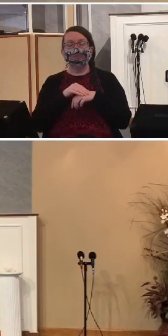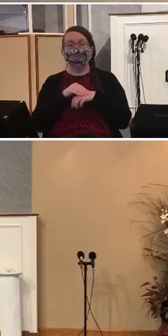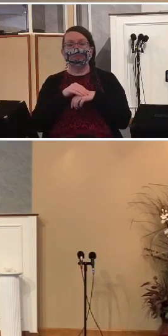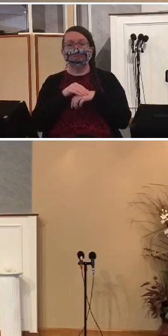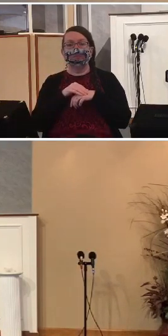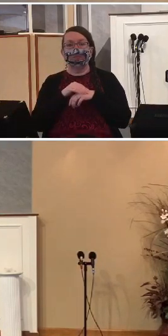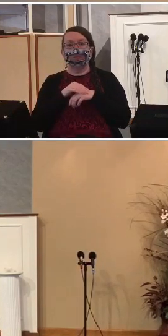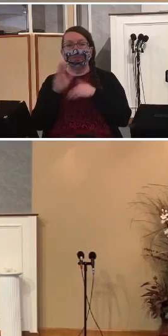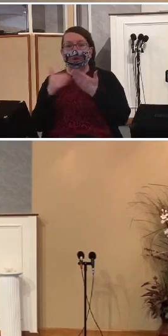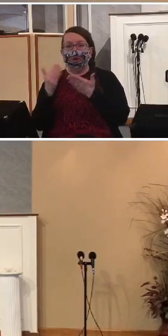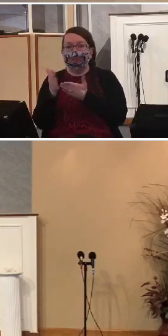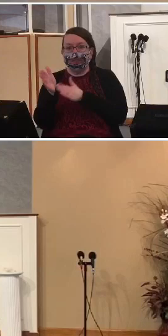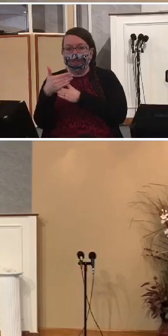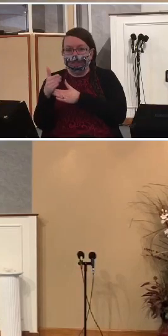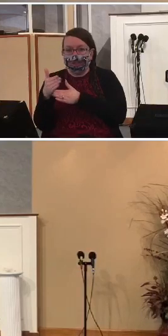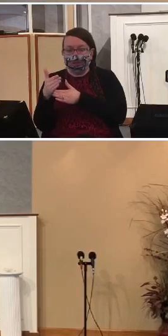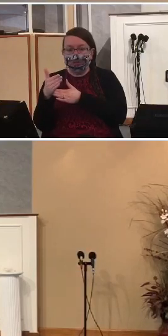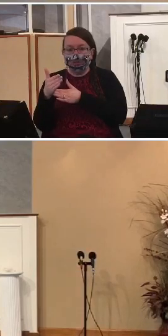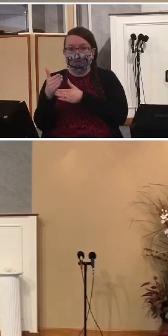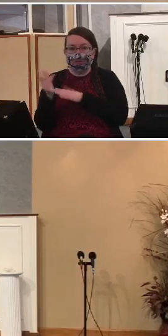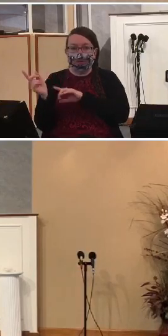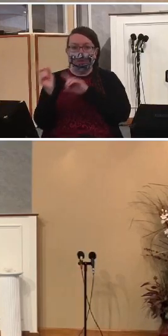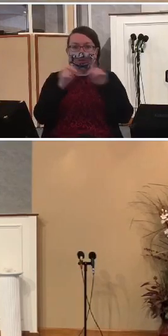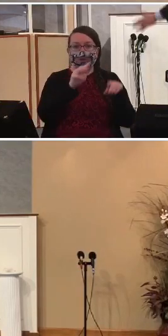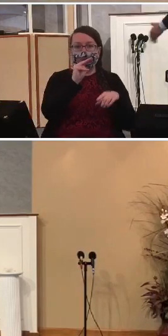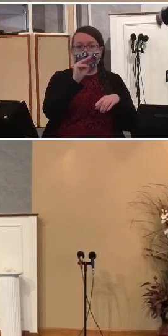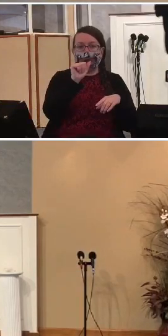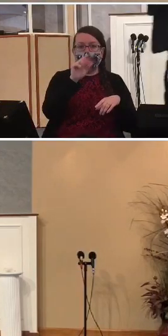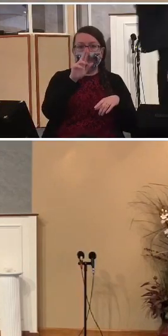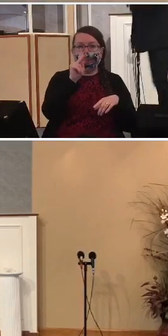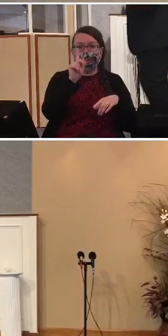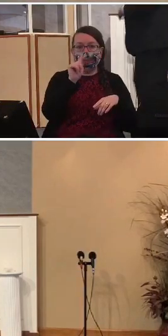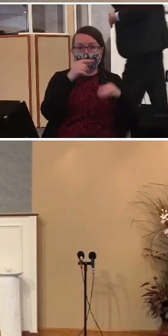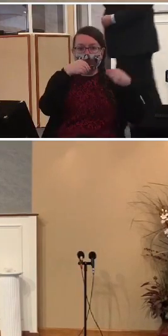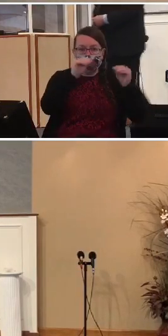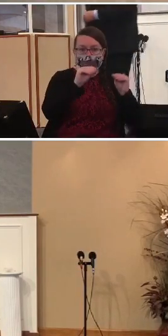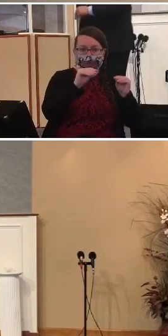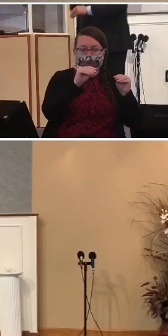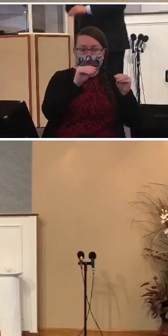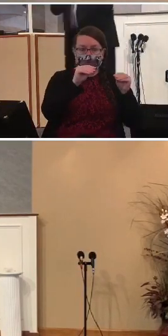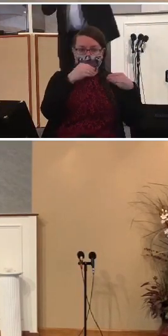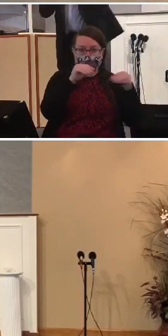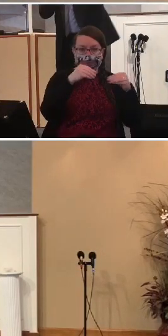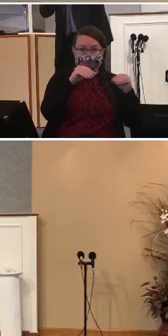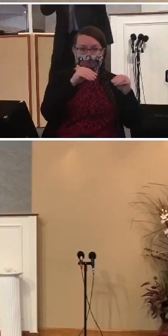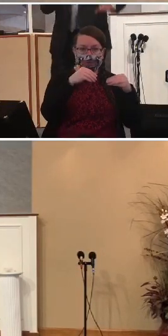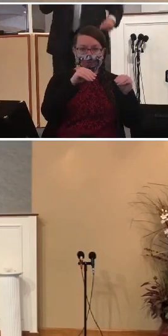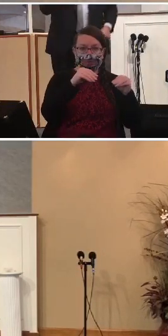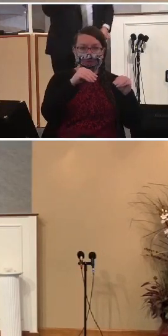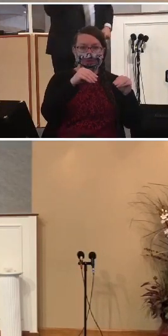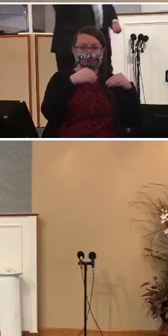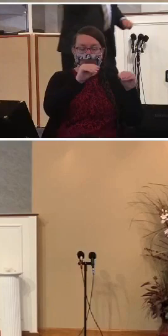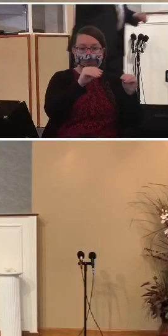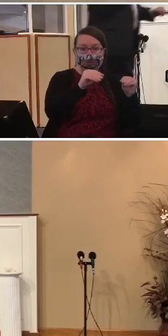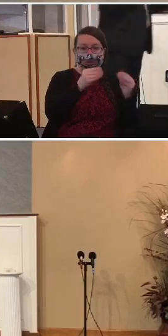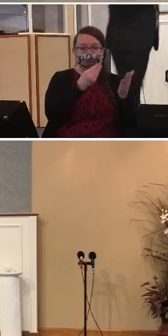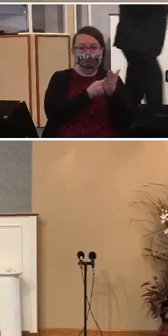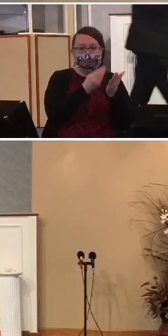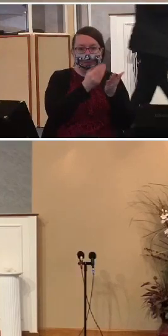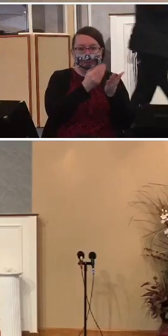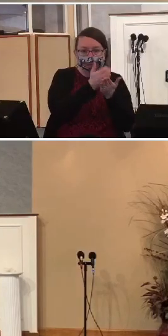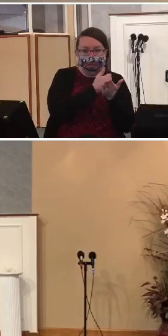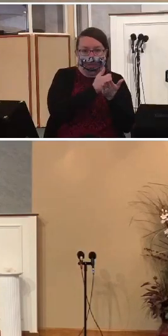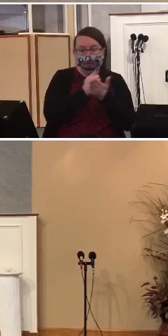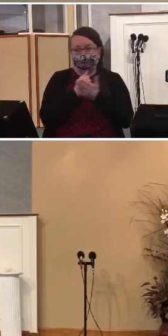Él tomó todos los pescados del mercado y los vendió todos y lo puso en el banco